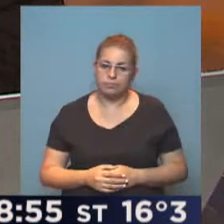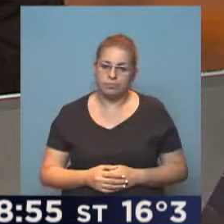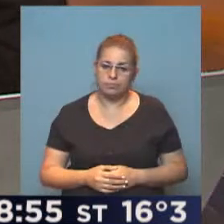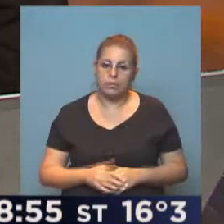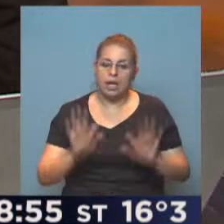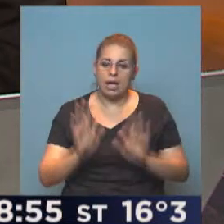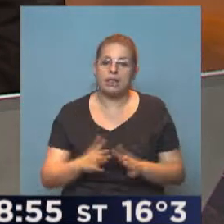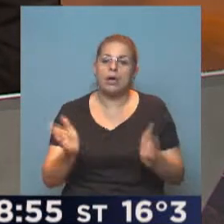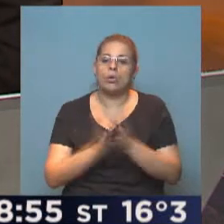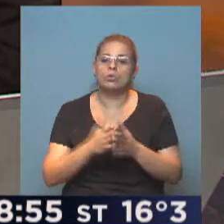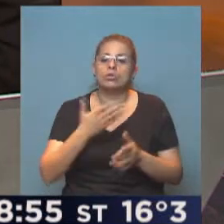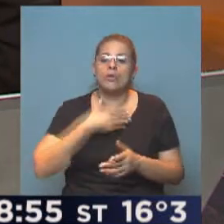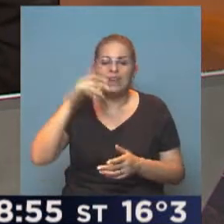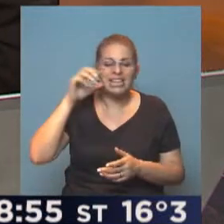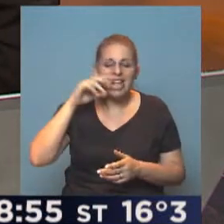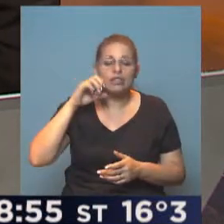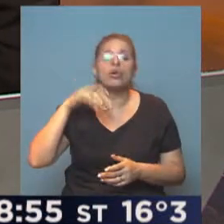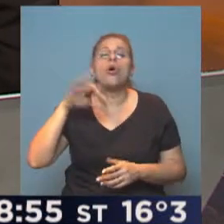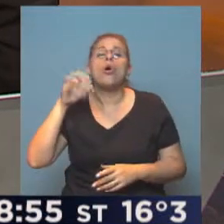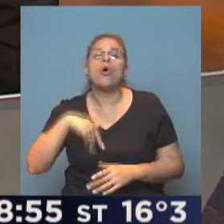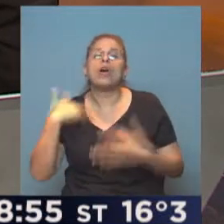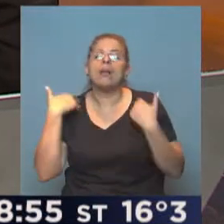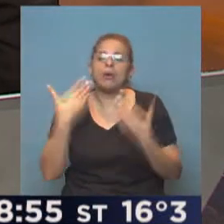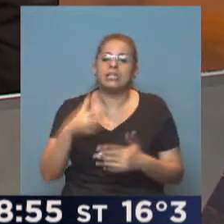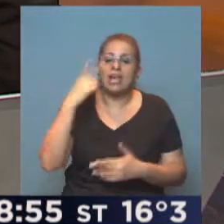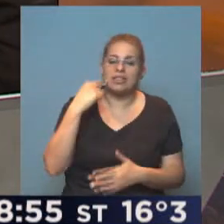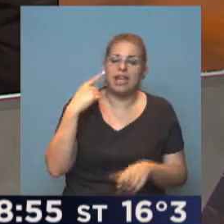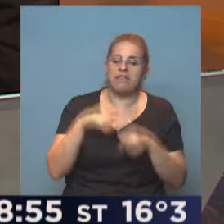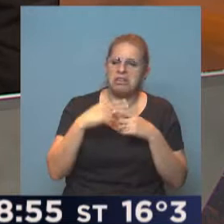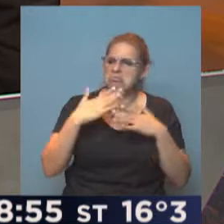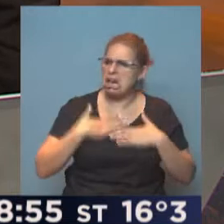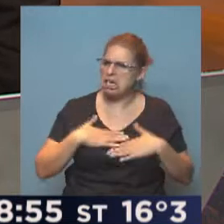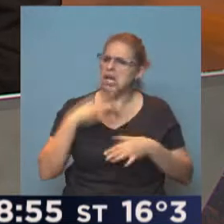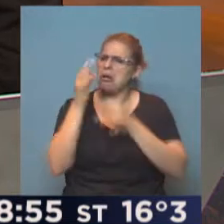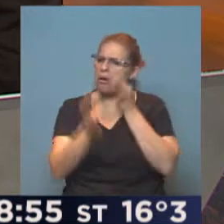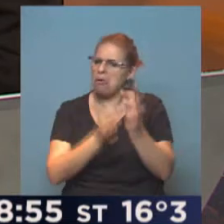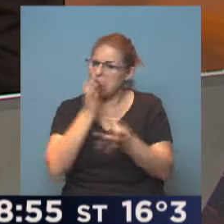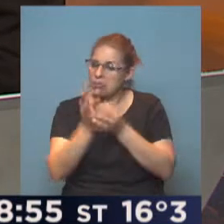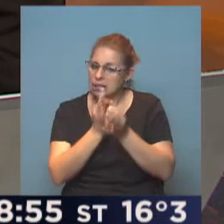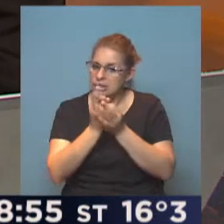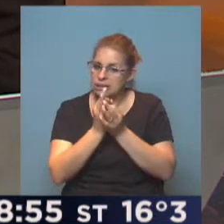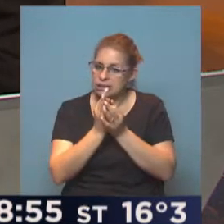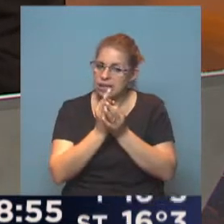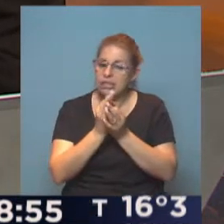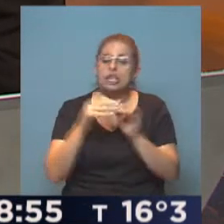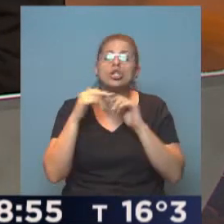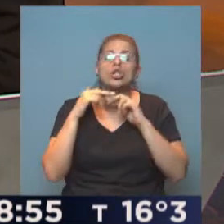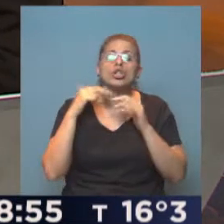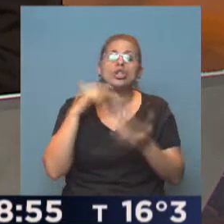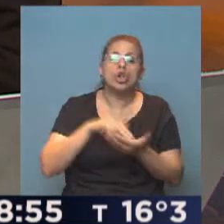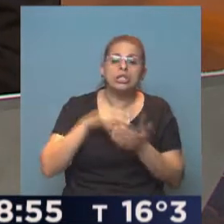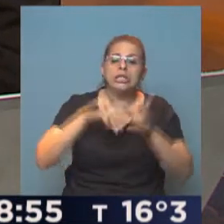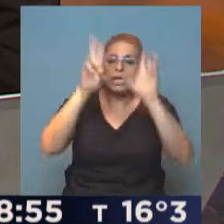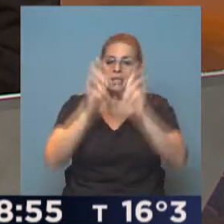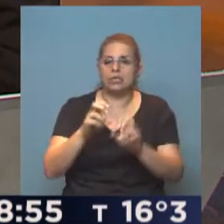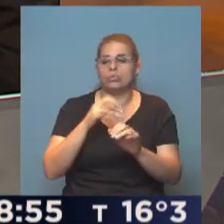Bueno, aquí estamos con Fernando Fracchelli, también para hoy, aprovechando que es un día feriado, tranquilo, conversamos, ponemos en contexto la noticia, los títulos que